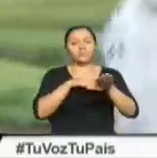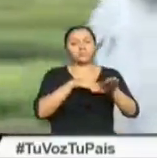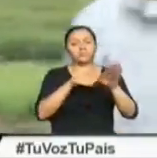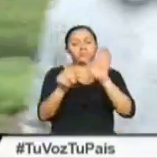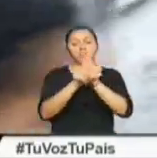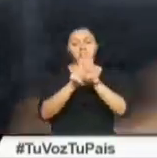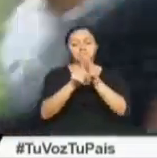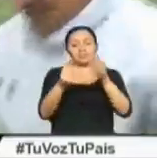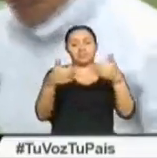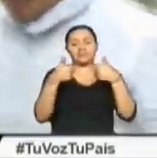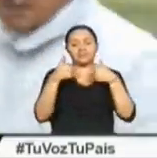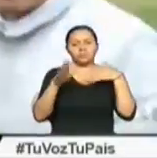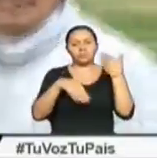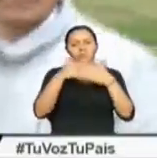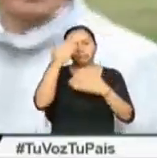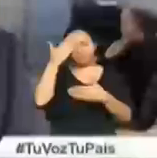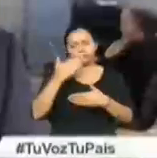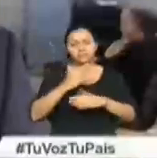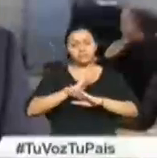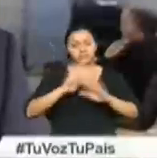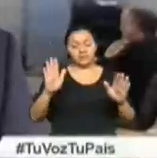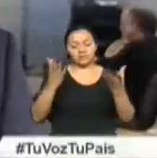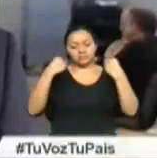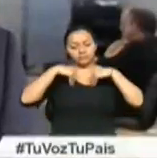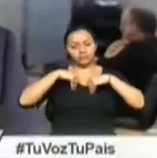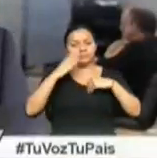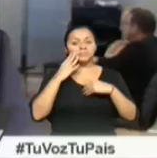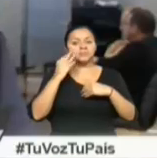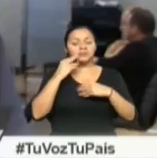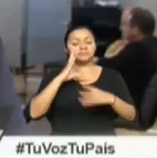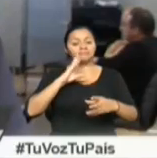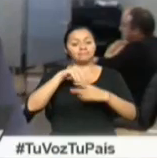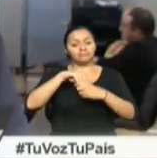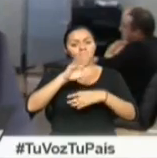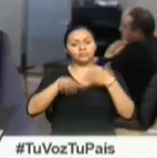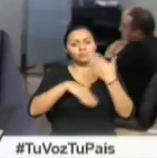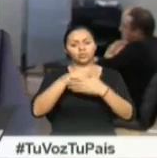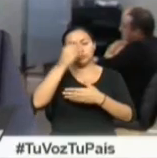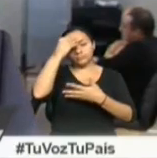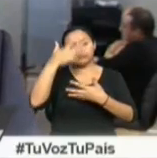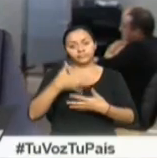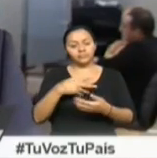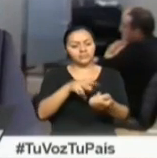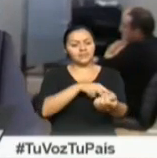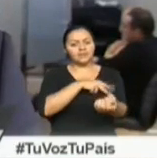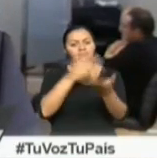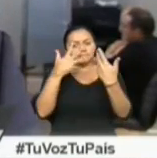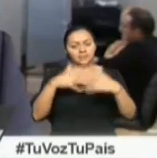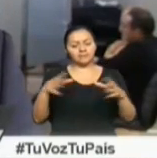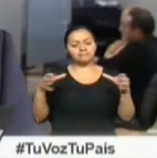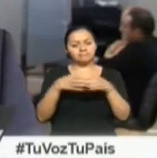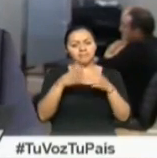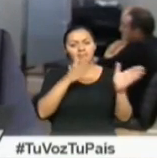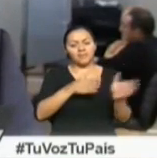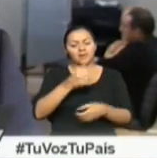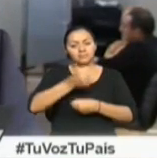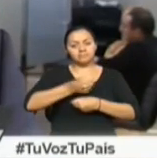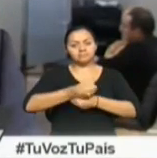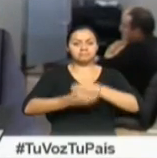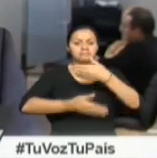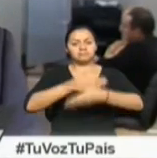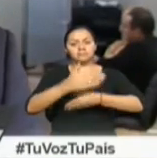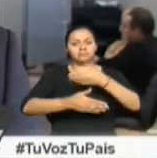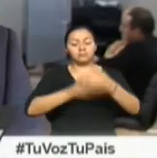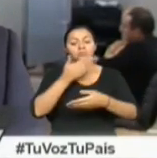para conservar dichos saberes culturales. Generado un depósito voluntario de conocimientos tradicionales, que es una herramienta que nos va a servir